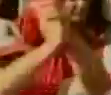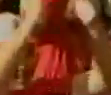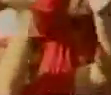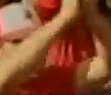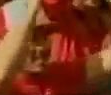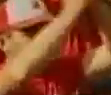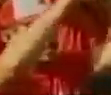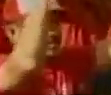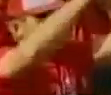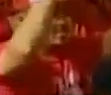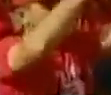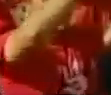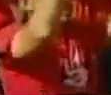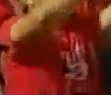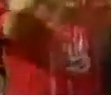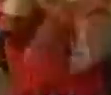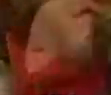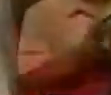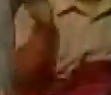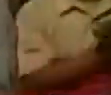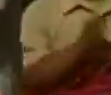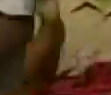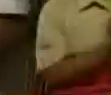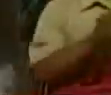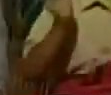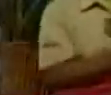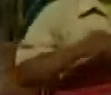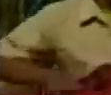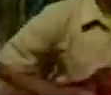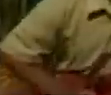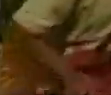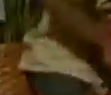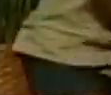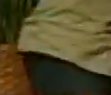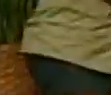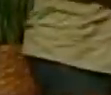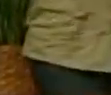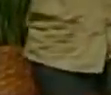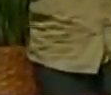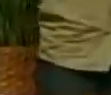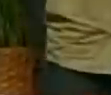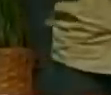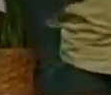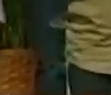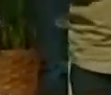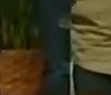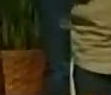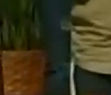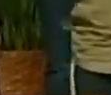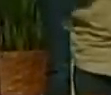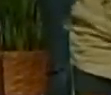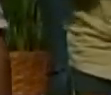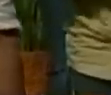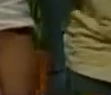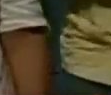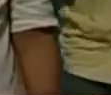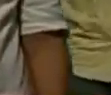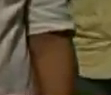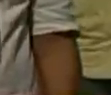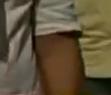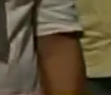con los hombres y mujeres del pueblo comprometidos con Hugo Chávez Frías, con el proyecto del pueblo.